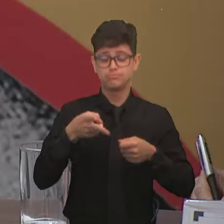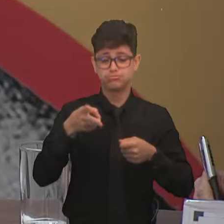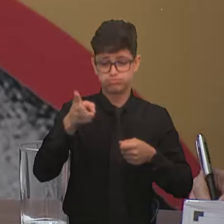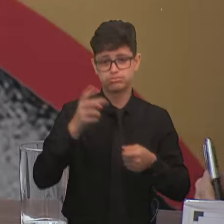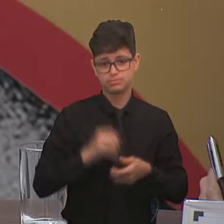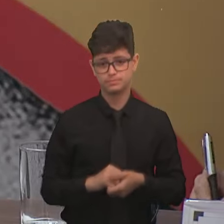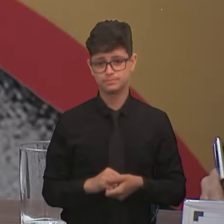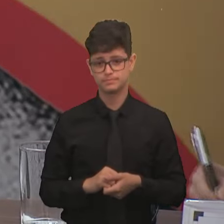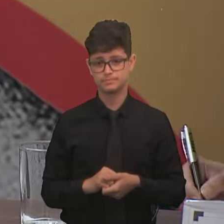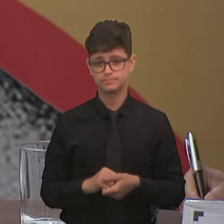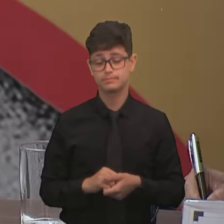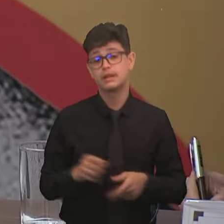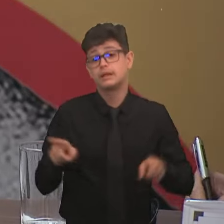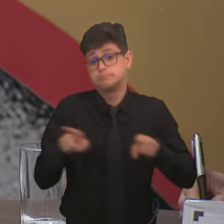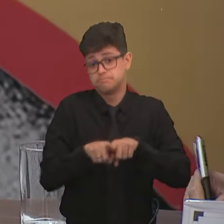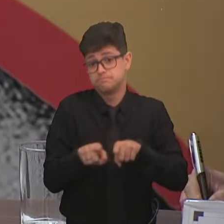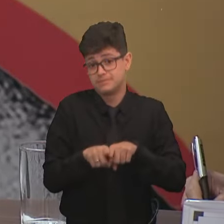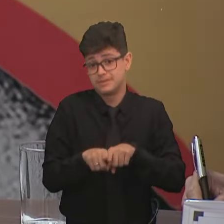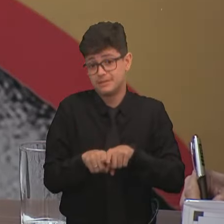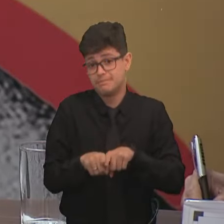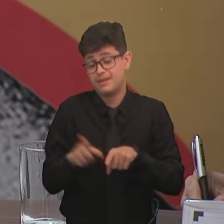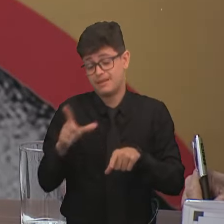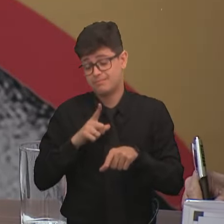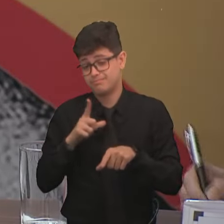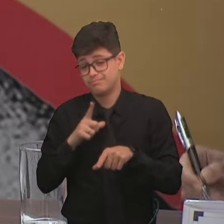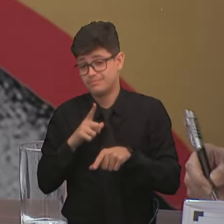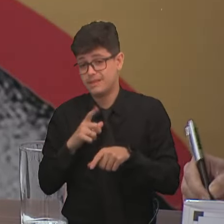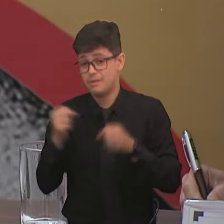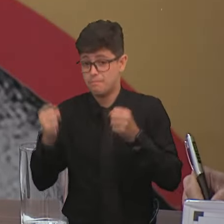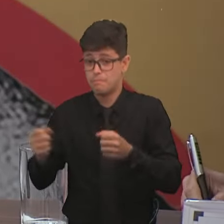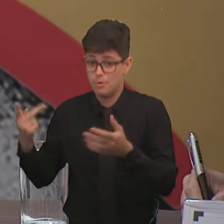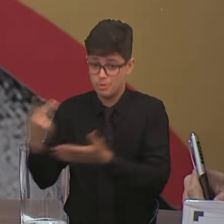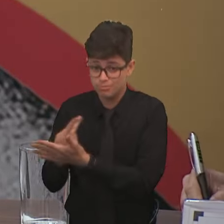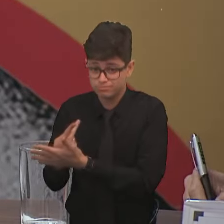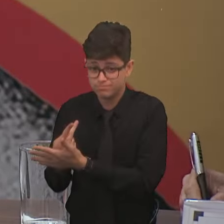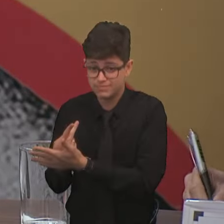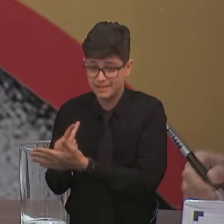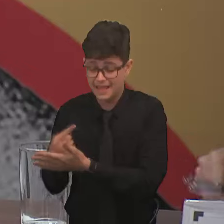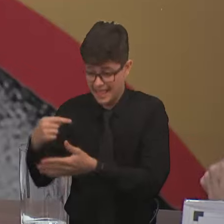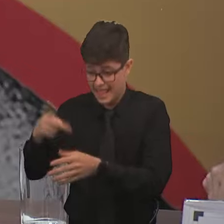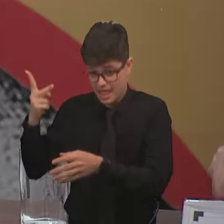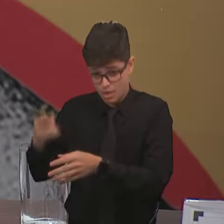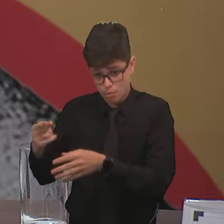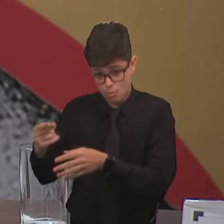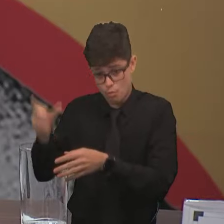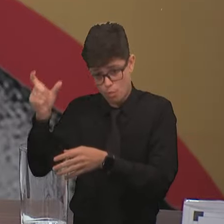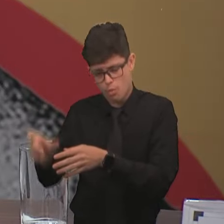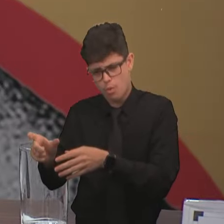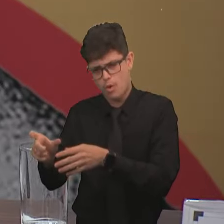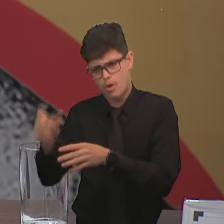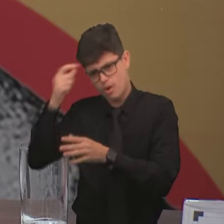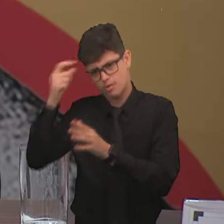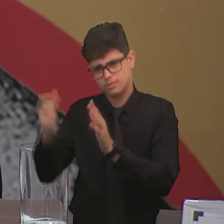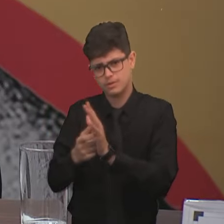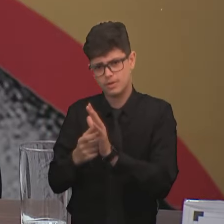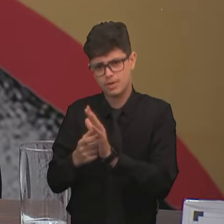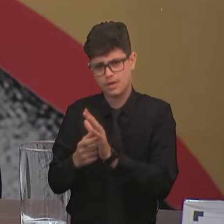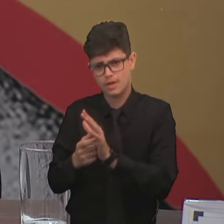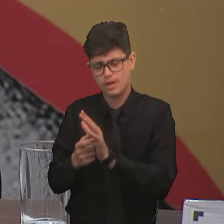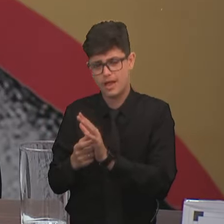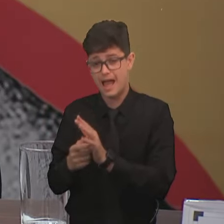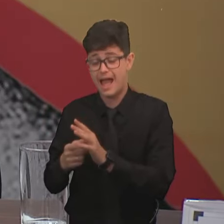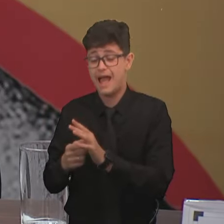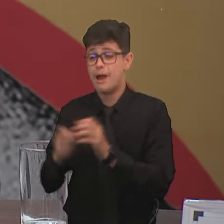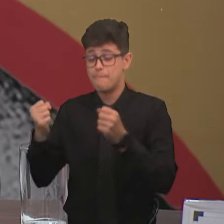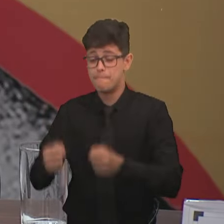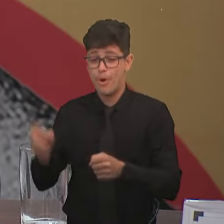Sin embargo, también parece más probable que nunca que esas mismas herramientas puedan ser usadas